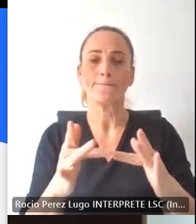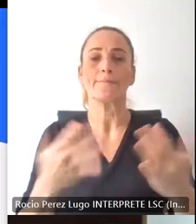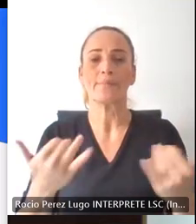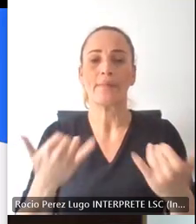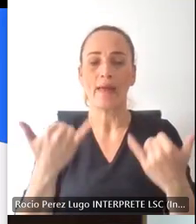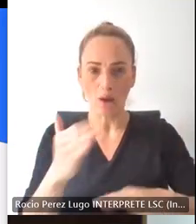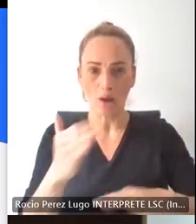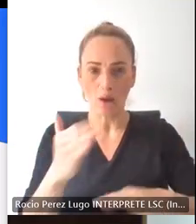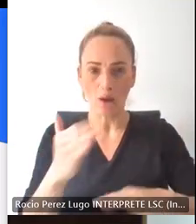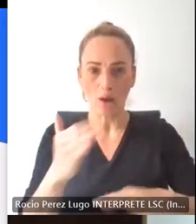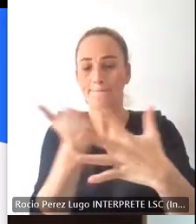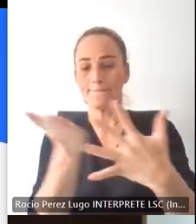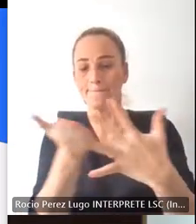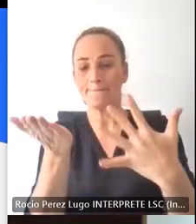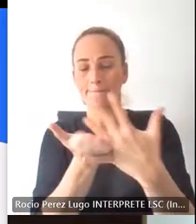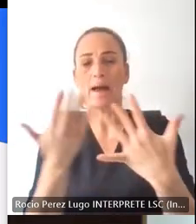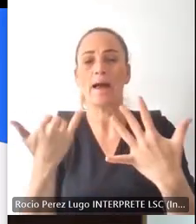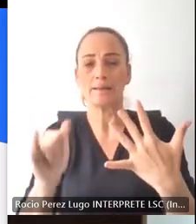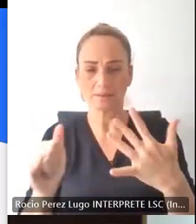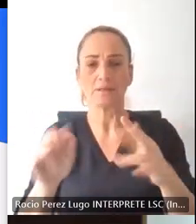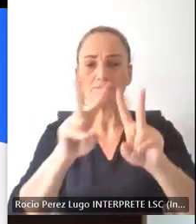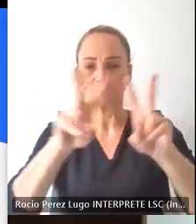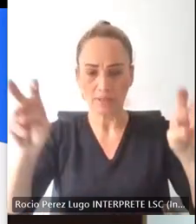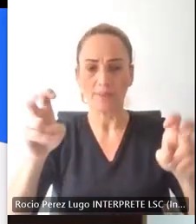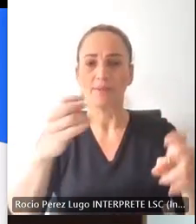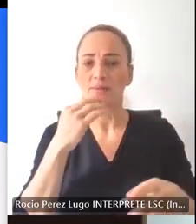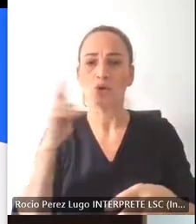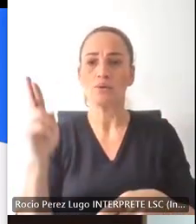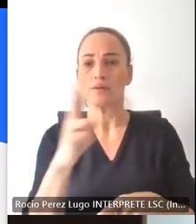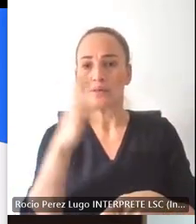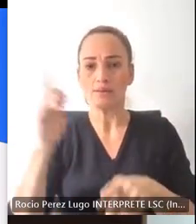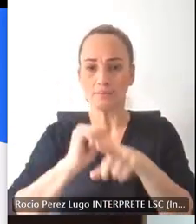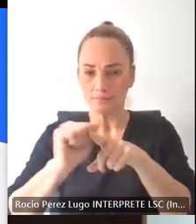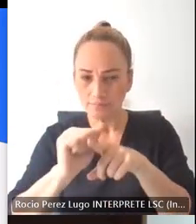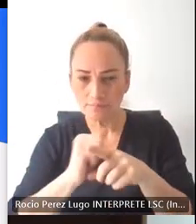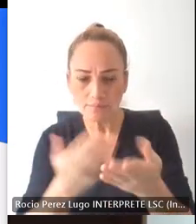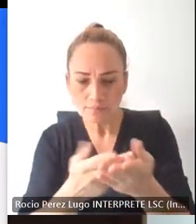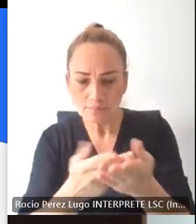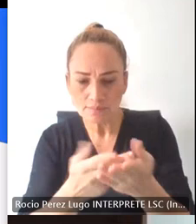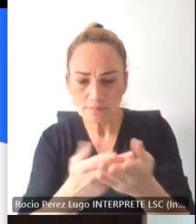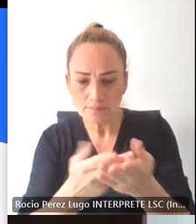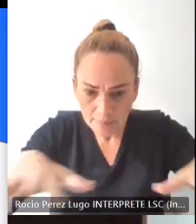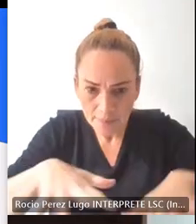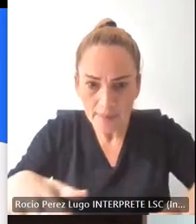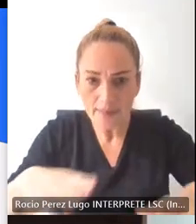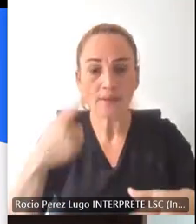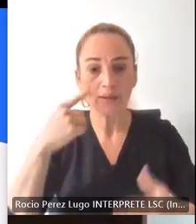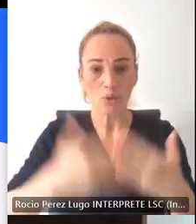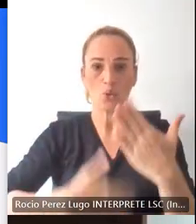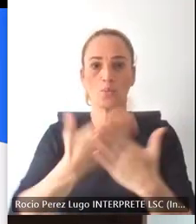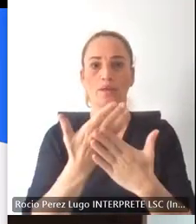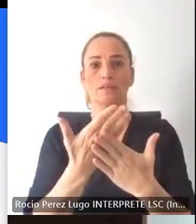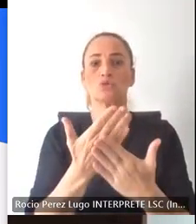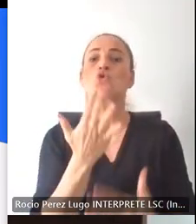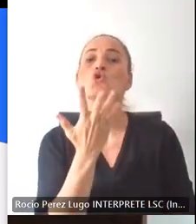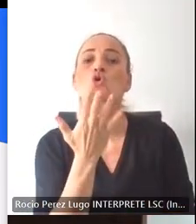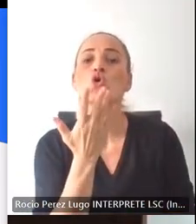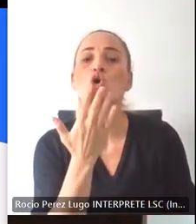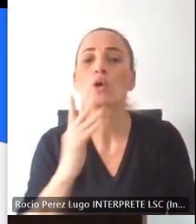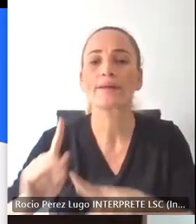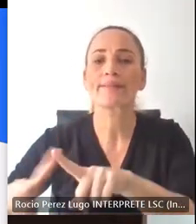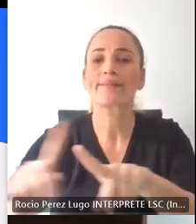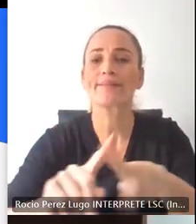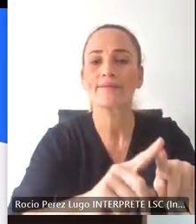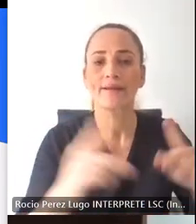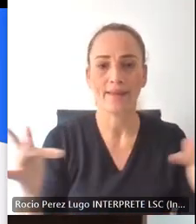sus partes, ya vimos qué es de paso lo que tenemos que inspeccionar, pero como vimos al inicio hay muchos colores de extintores y cada